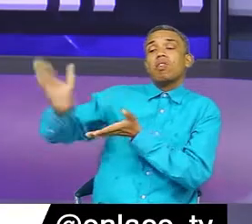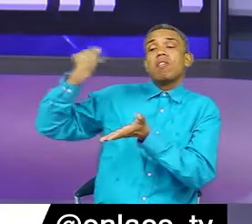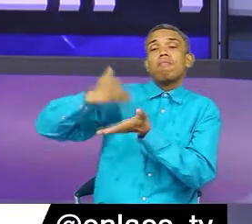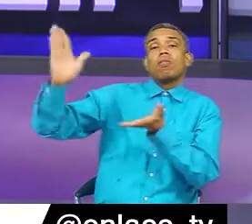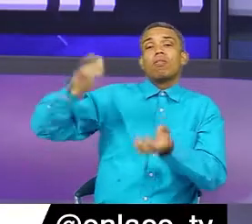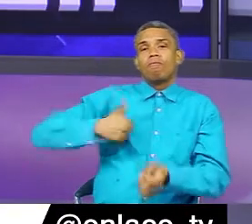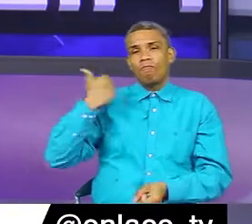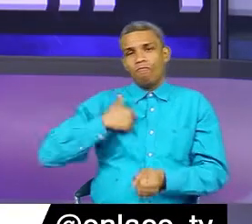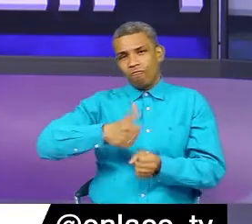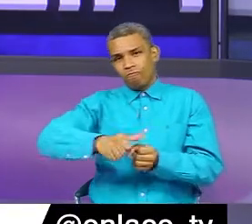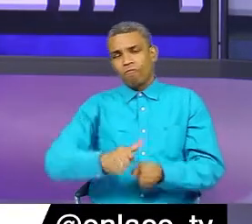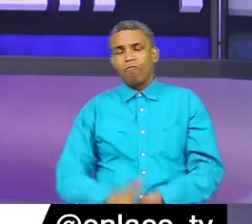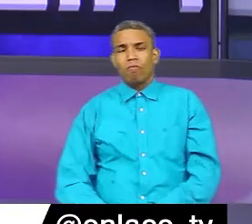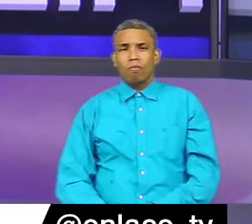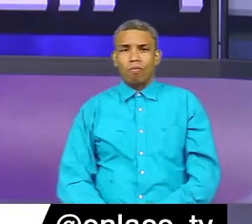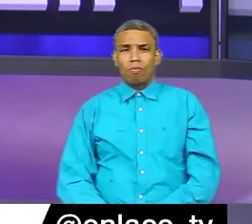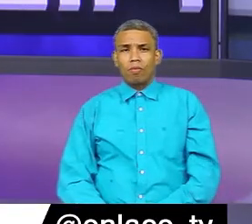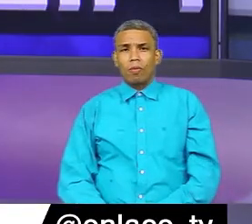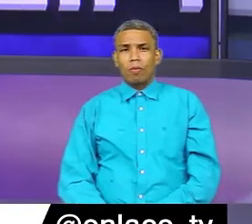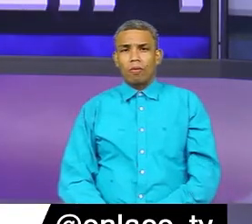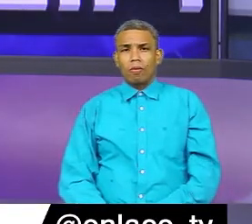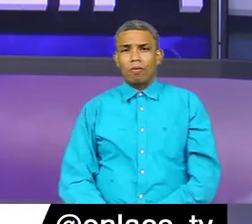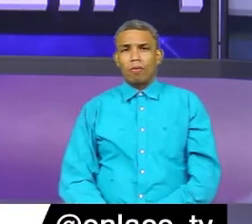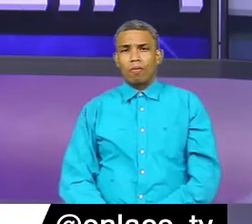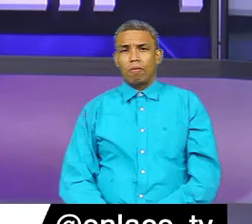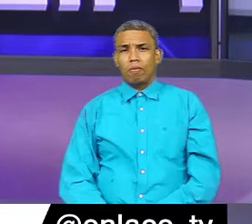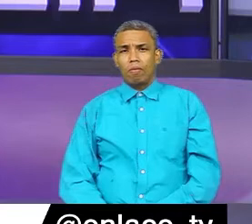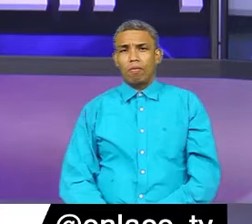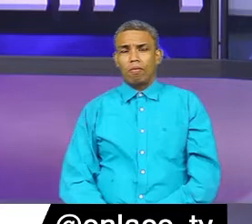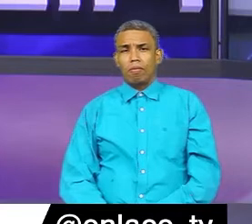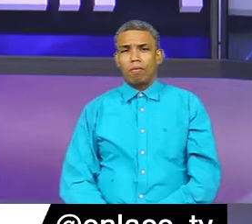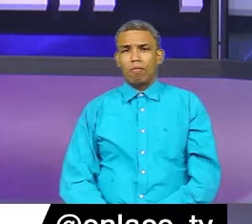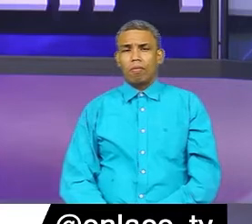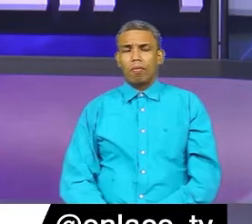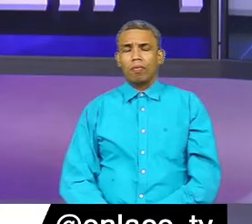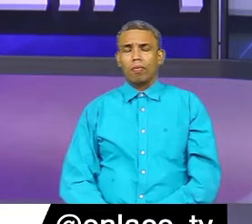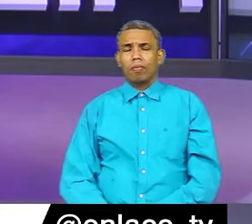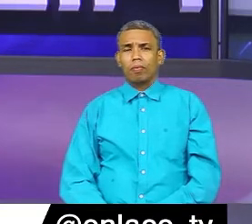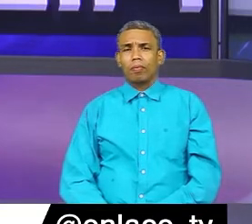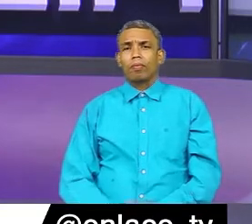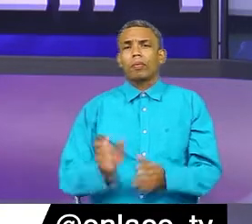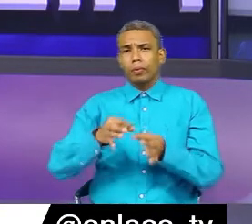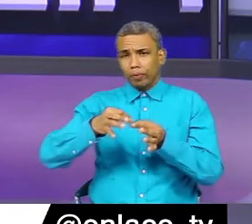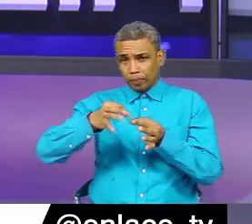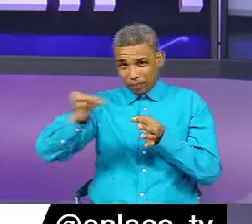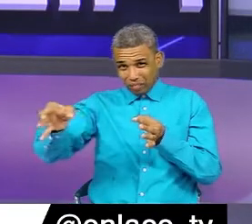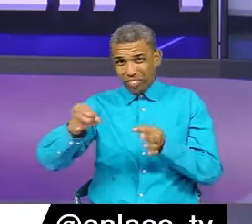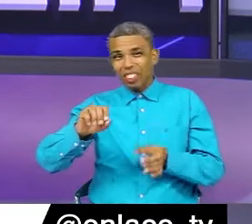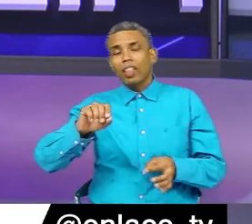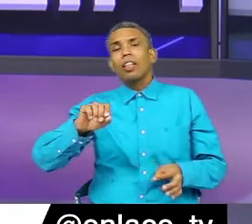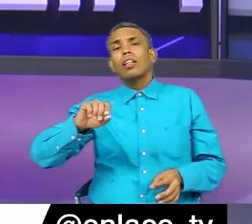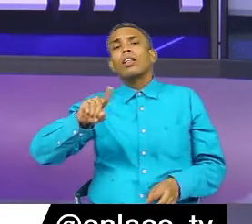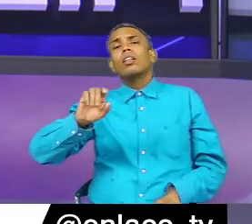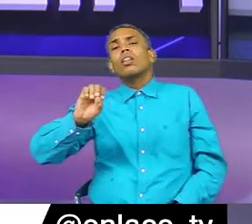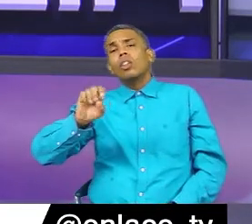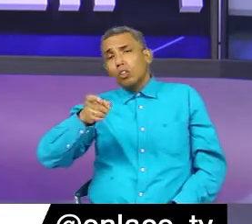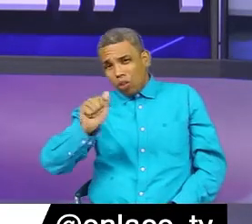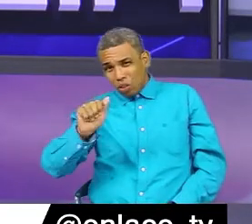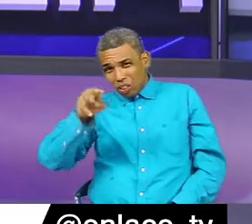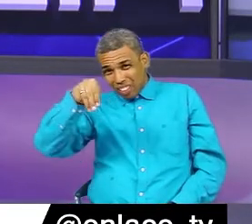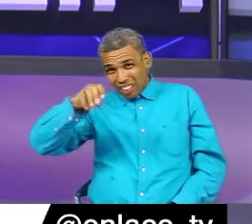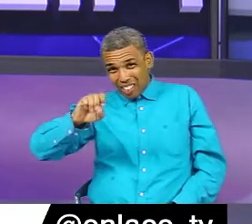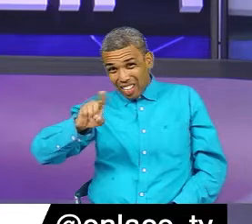La comunidad del corregimiento Puente Sogamoso denuncia la mortandad de más de 3.000 peces en la quebrada La Cascajera, que desemboca el río Sogamoso. La